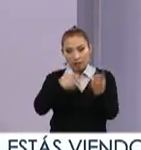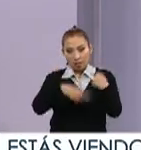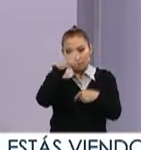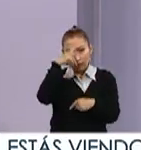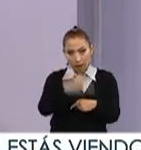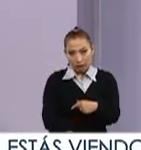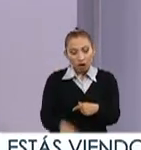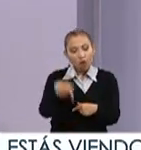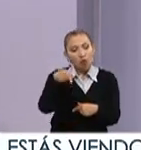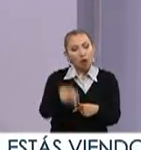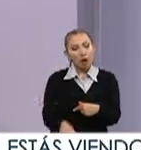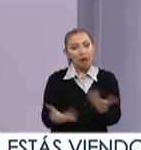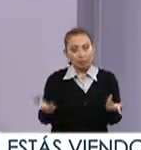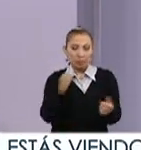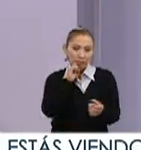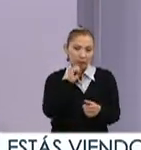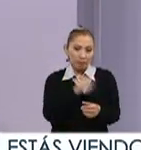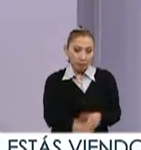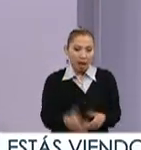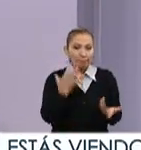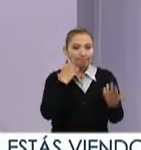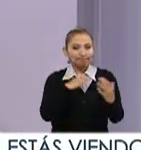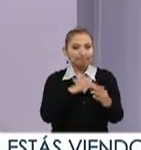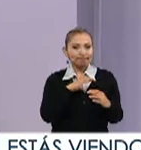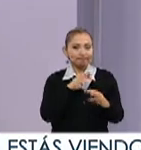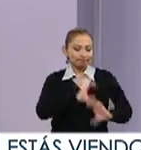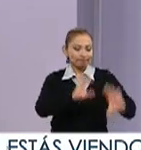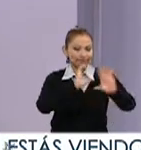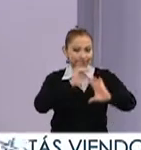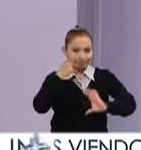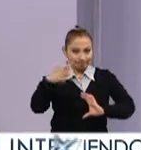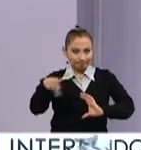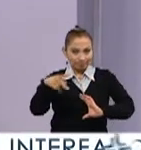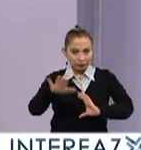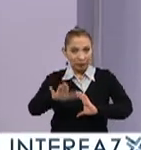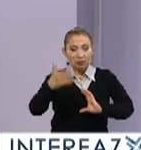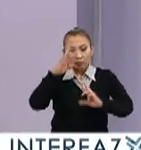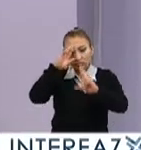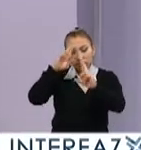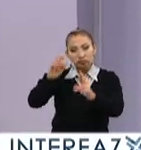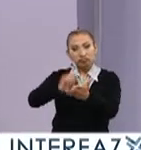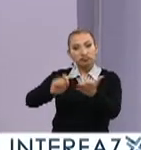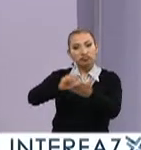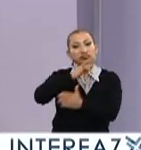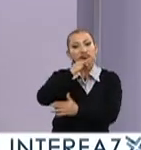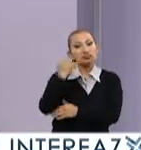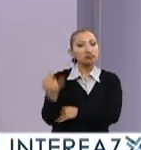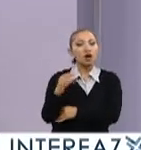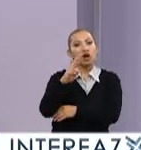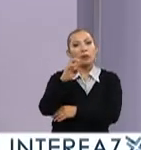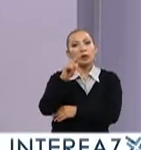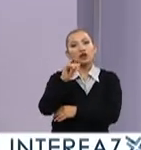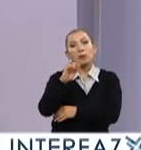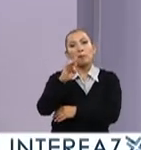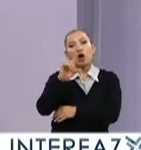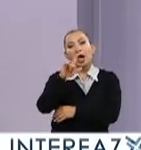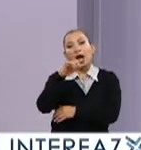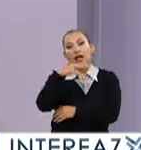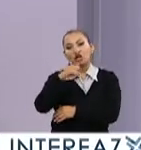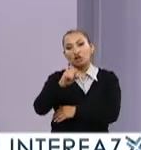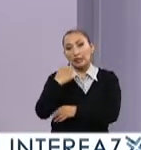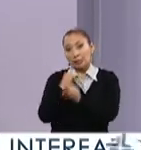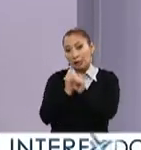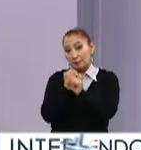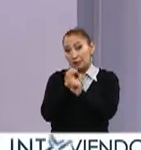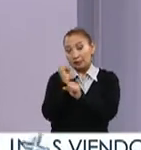país, en donde, además de interpretar sus canciones, de cantar, realizó un homenaje al escritor chileno Roberto Bolaño, el de los